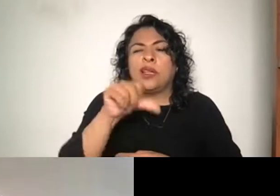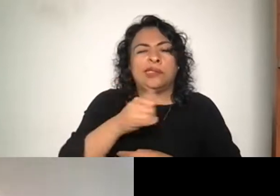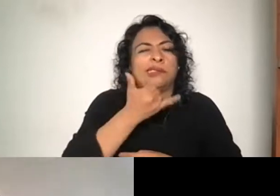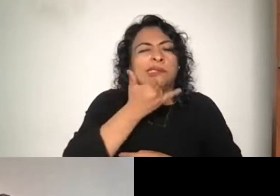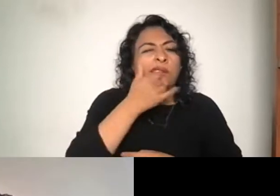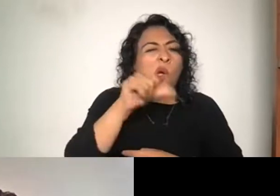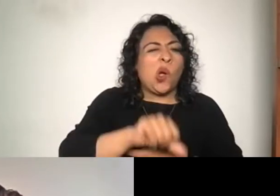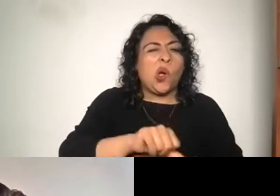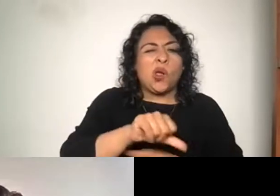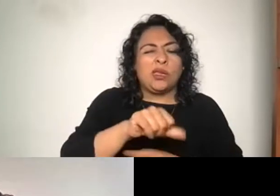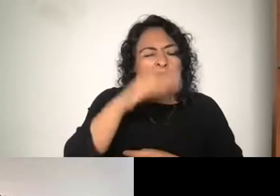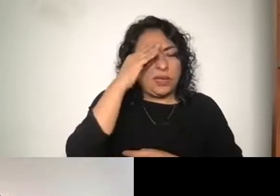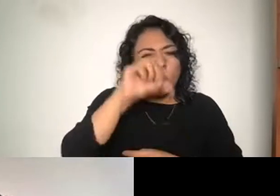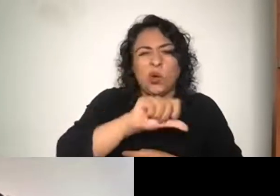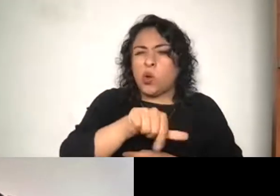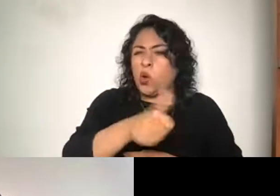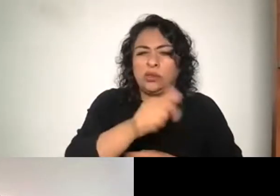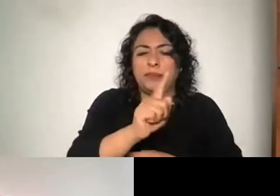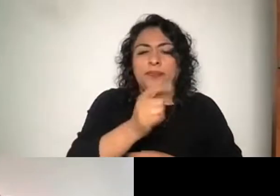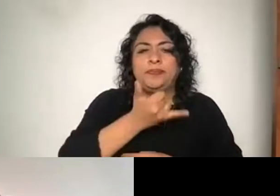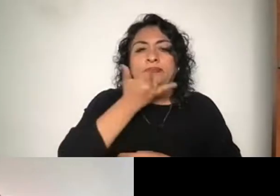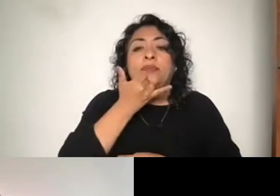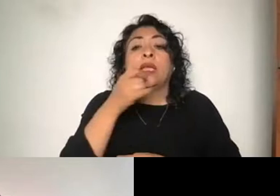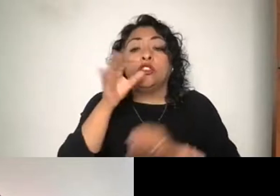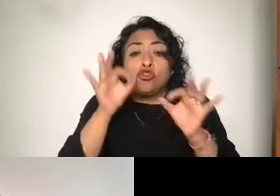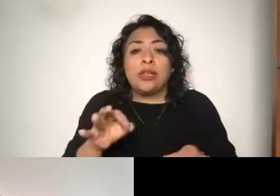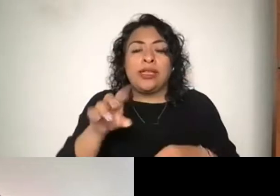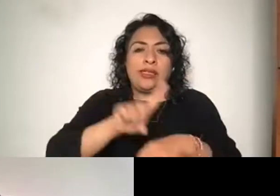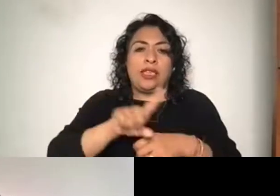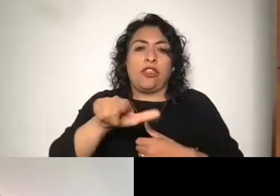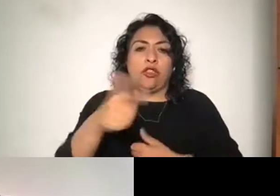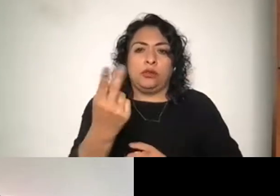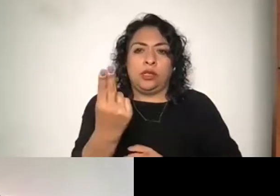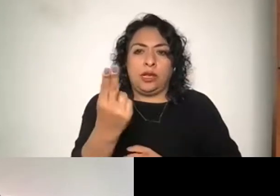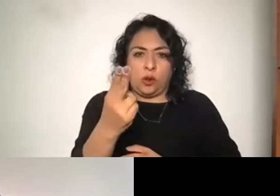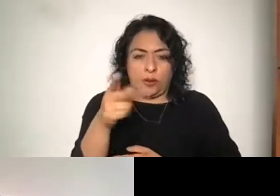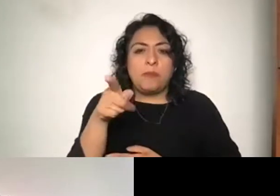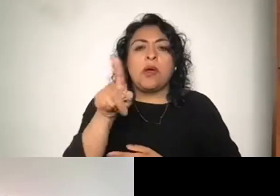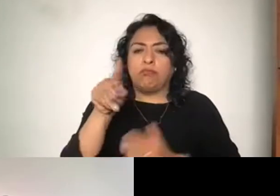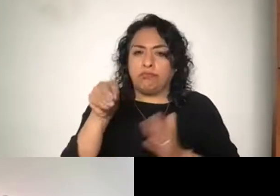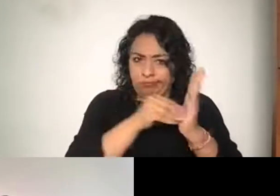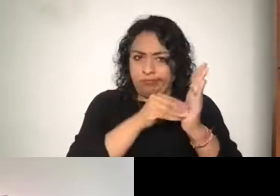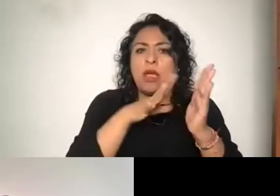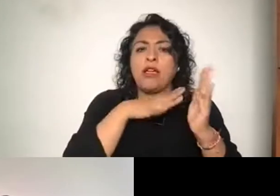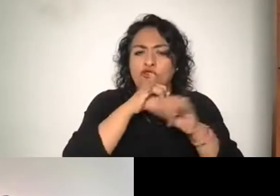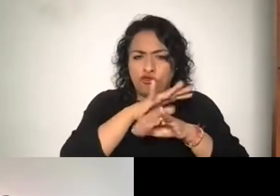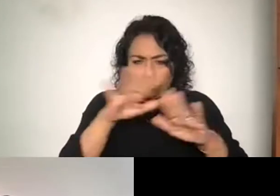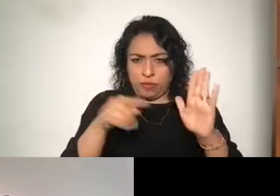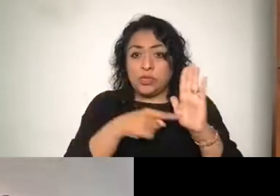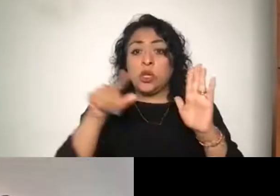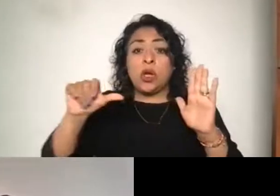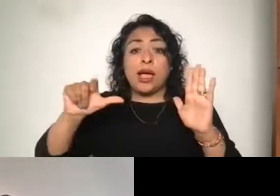que hoy era 11. Es el 12 de noviembre y ahí está toda la información. Ya Ale